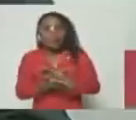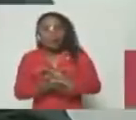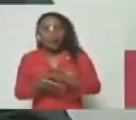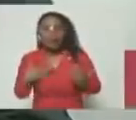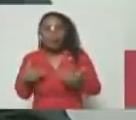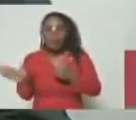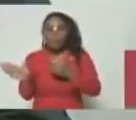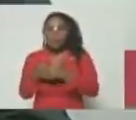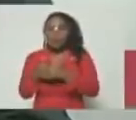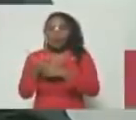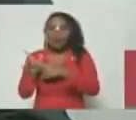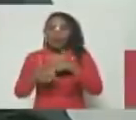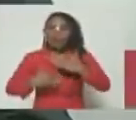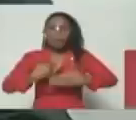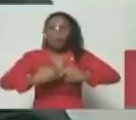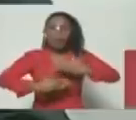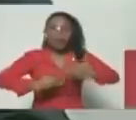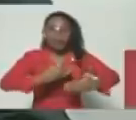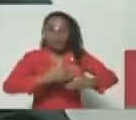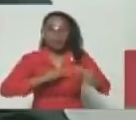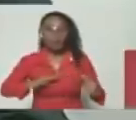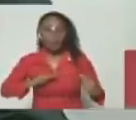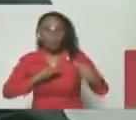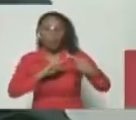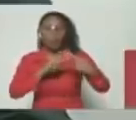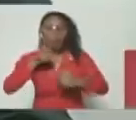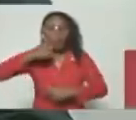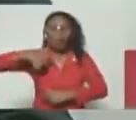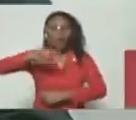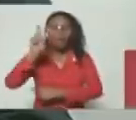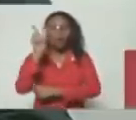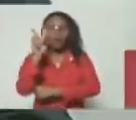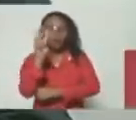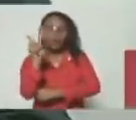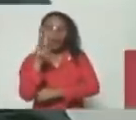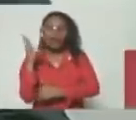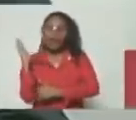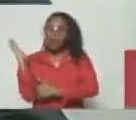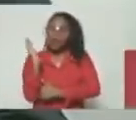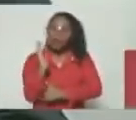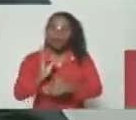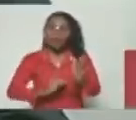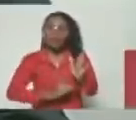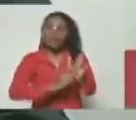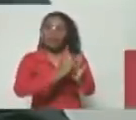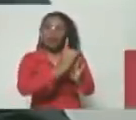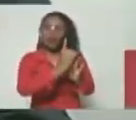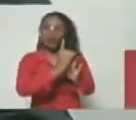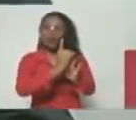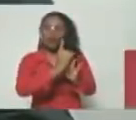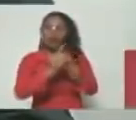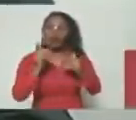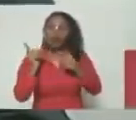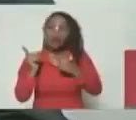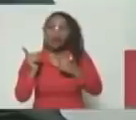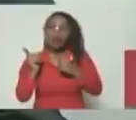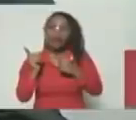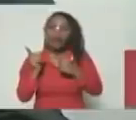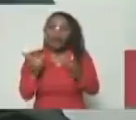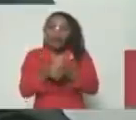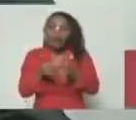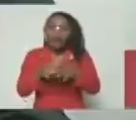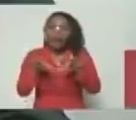cerrar este proceso de encuentro con el pueblo de Venezuela que ha venido desarrollando esta Comisión